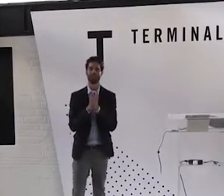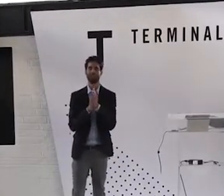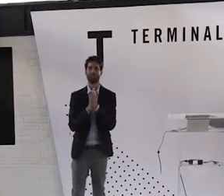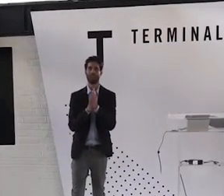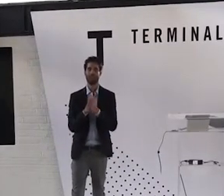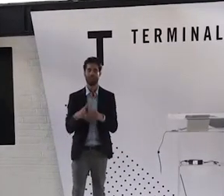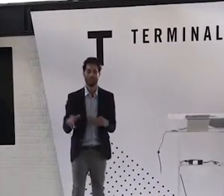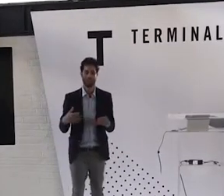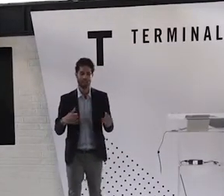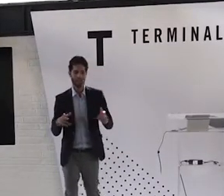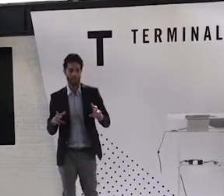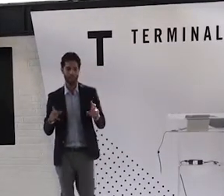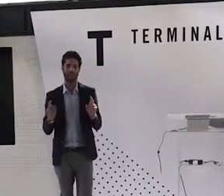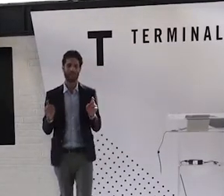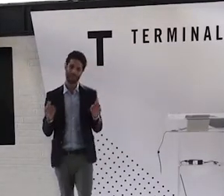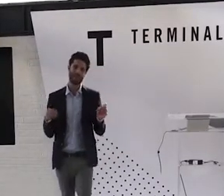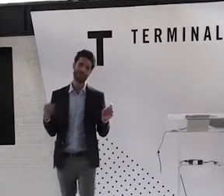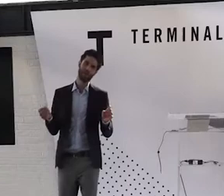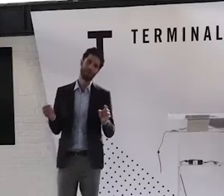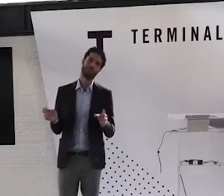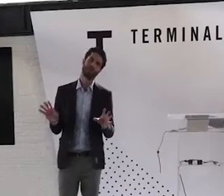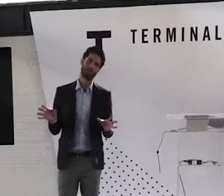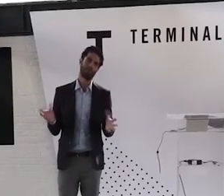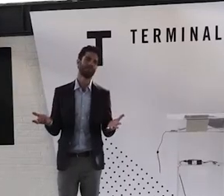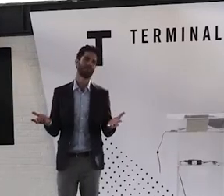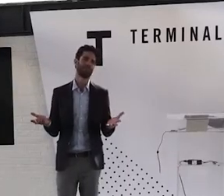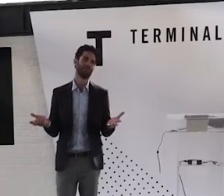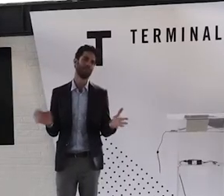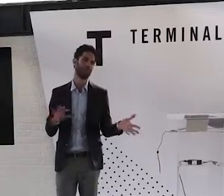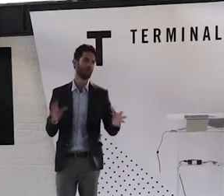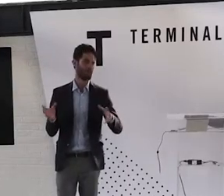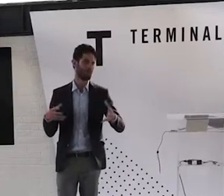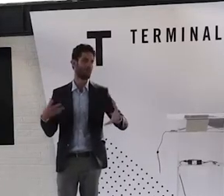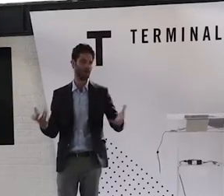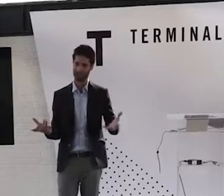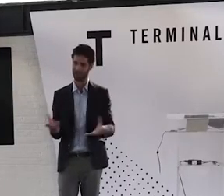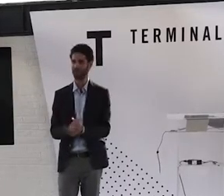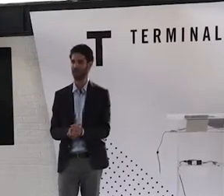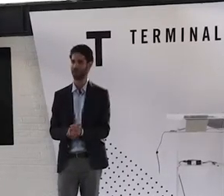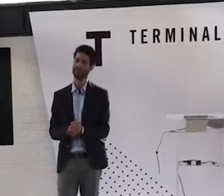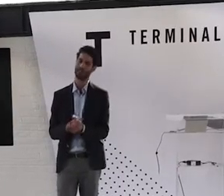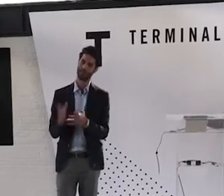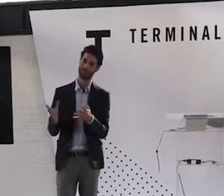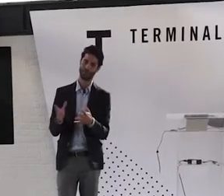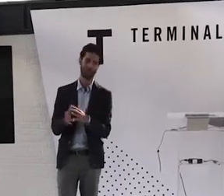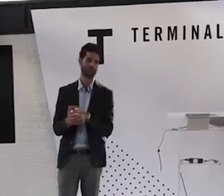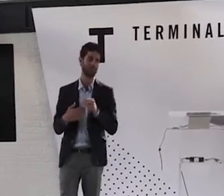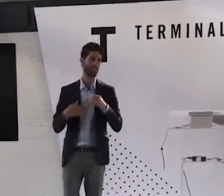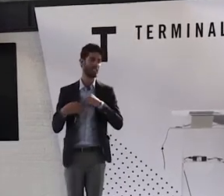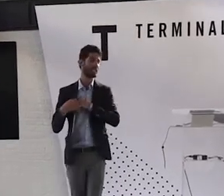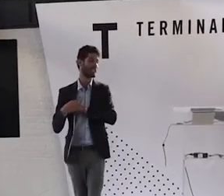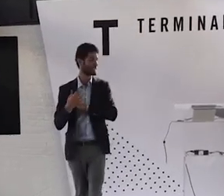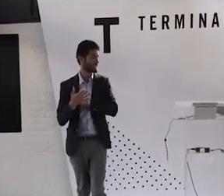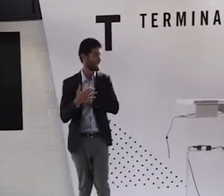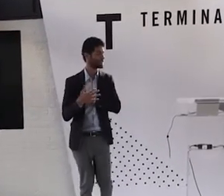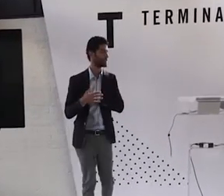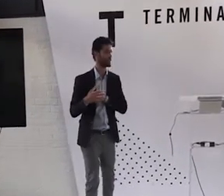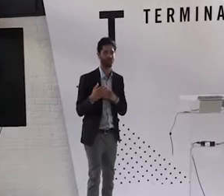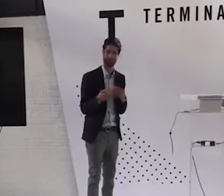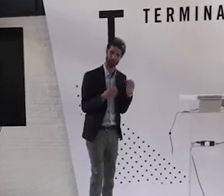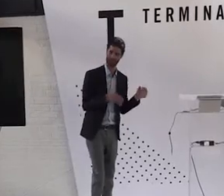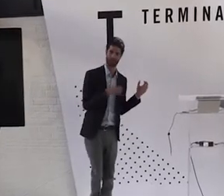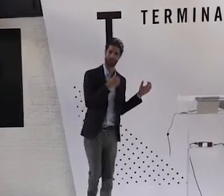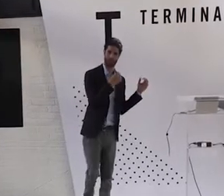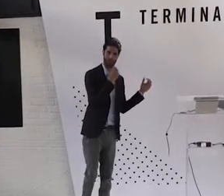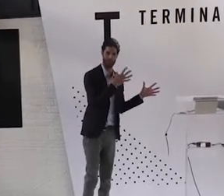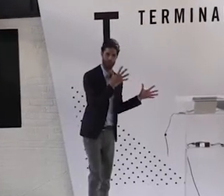Entonces, para que ya vieron cómo puedo, si puedo un poco programar a las personas y este tipo de cosas. Y en este caso, yo